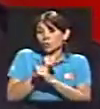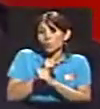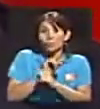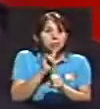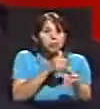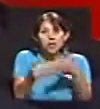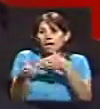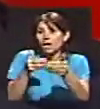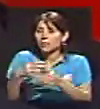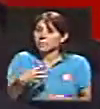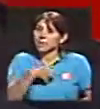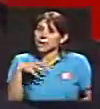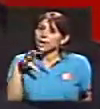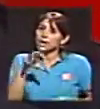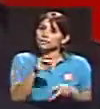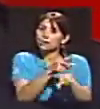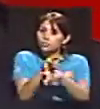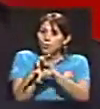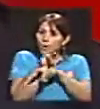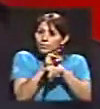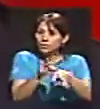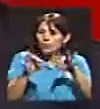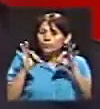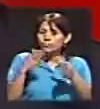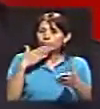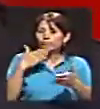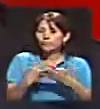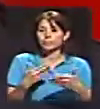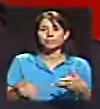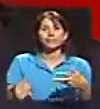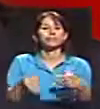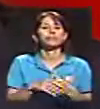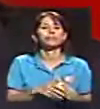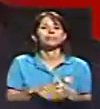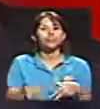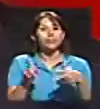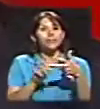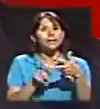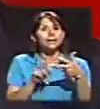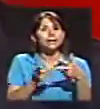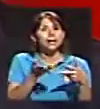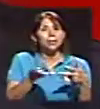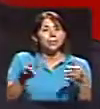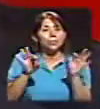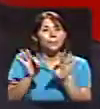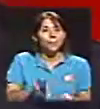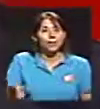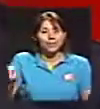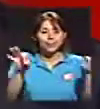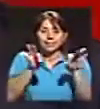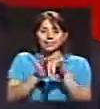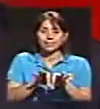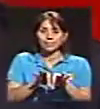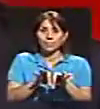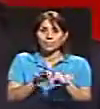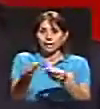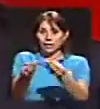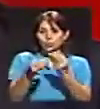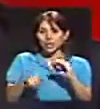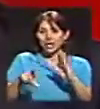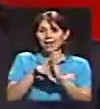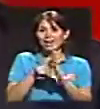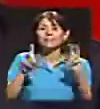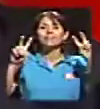la mejor supervisión posible, ¿va? Y el tercer elemento importantísimo que nos da la ley es el tema